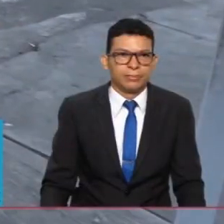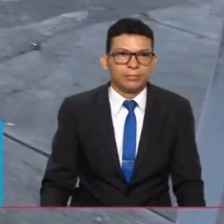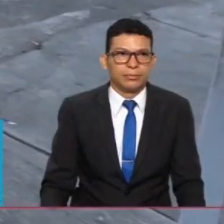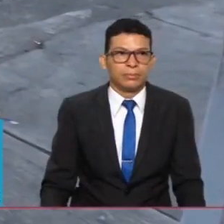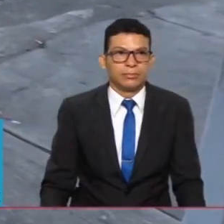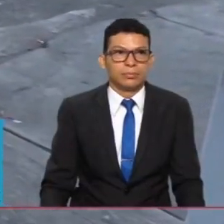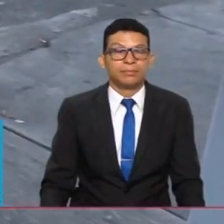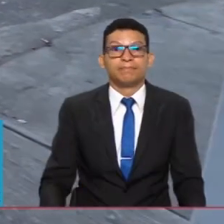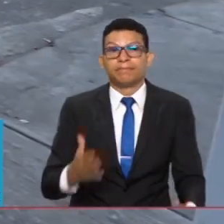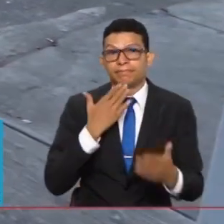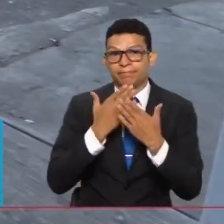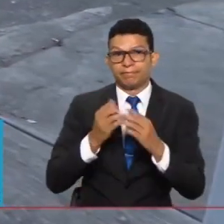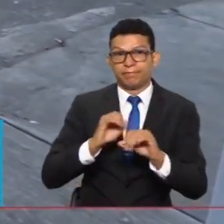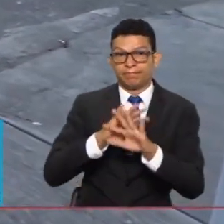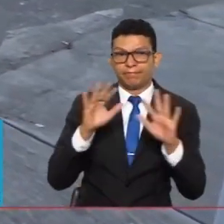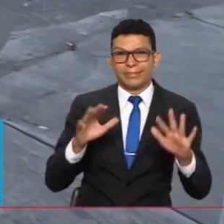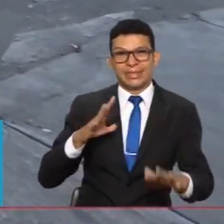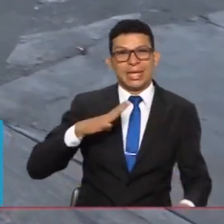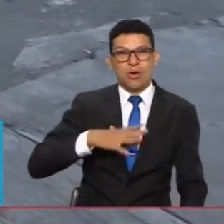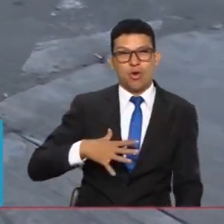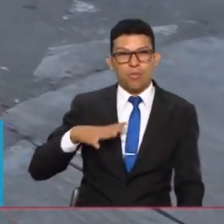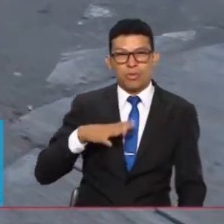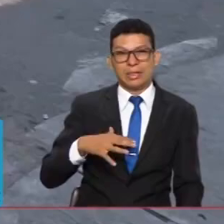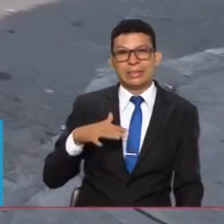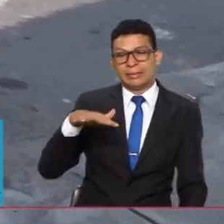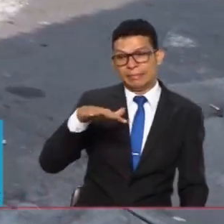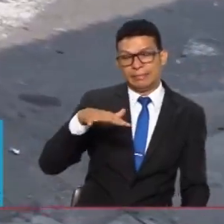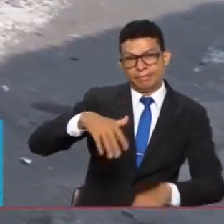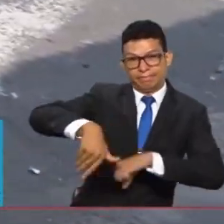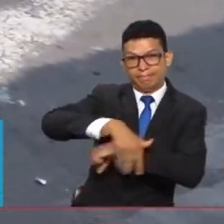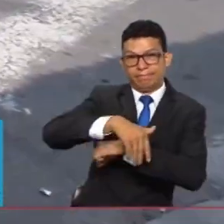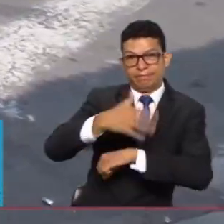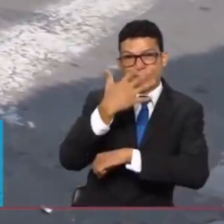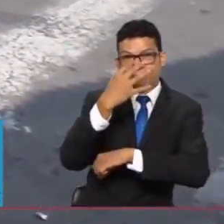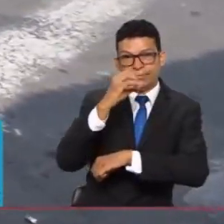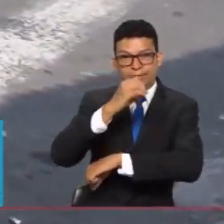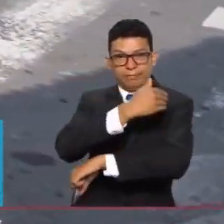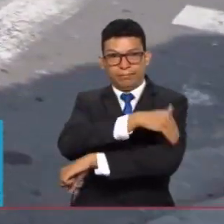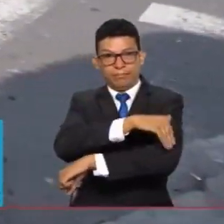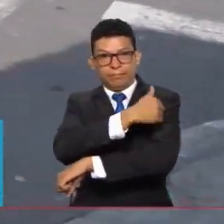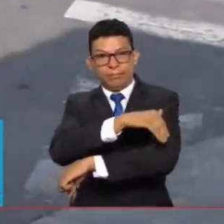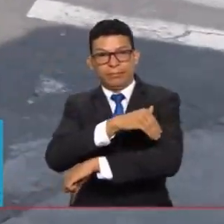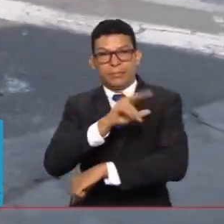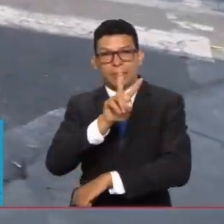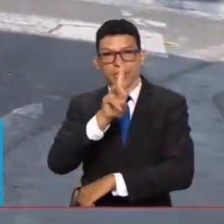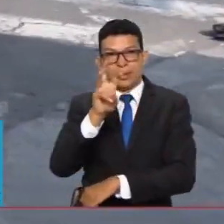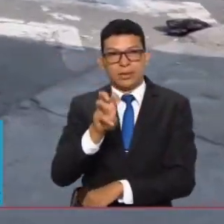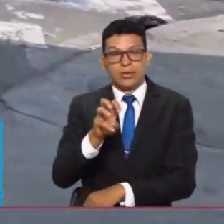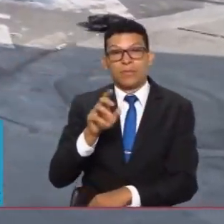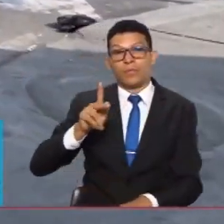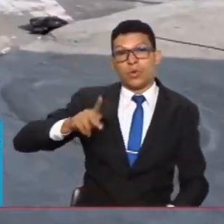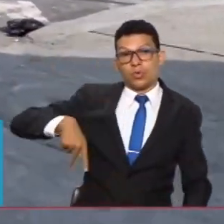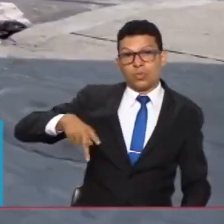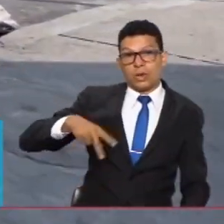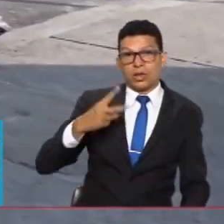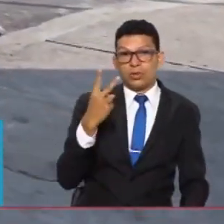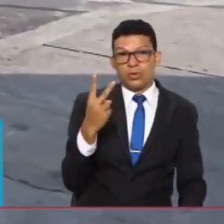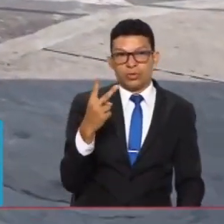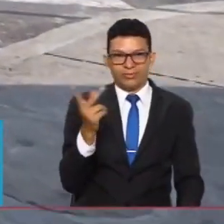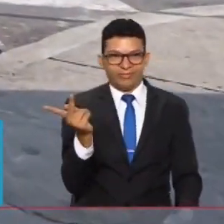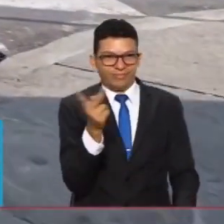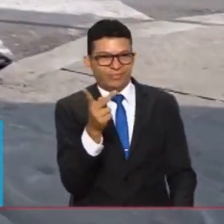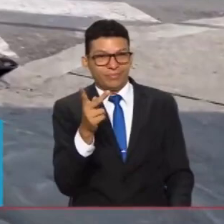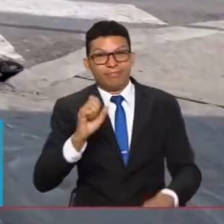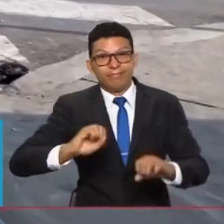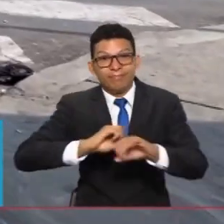Buenos días, también tenemos otra incomodidad aquí en la calle 50, carrera 28D, tenemos dos escuelas, está Juan 23, la Jesús de Praga, los niños